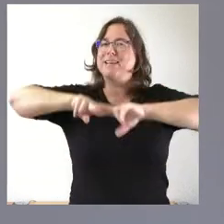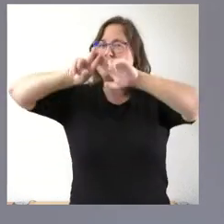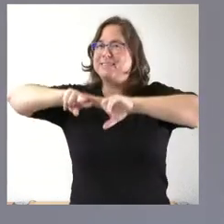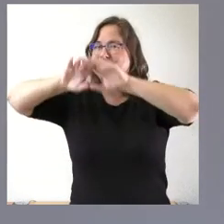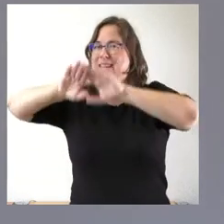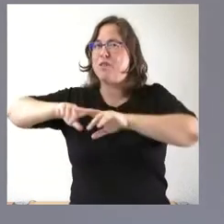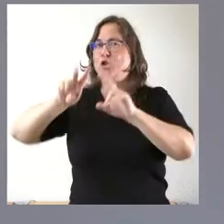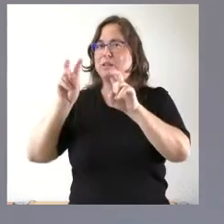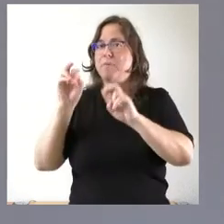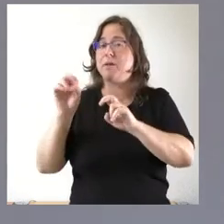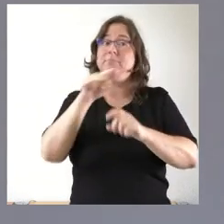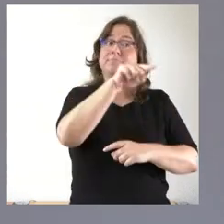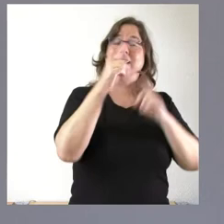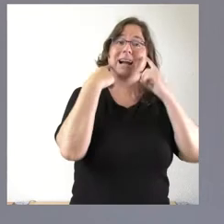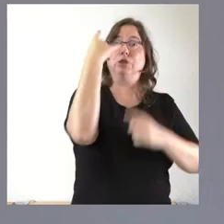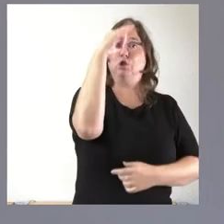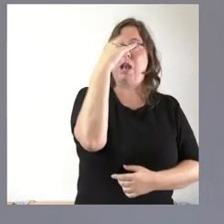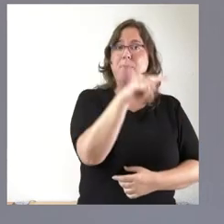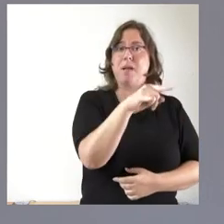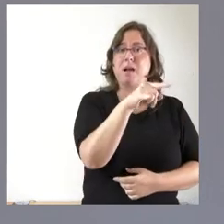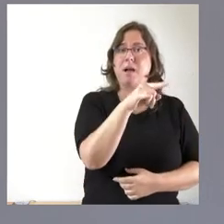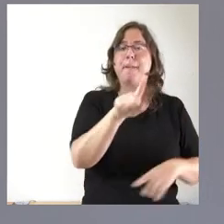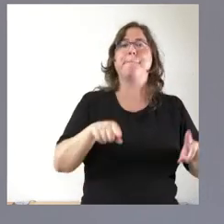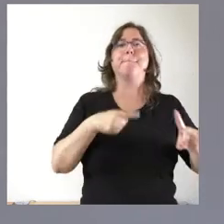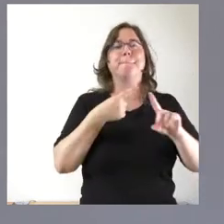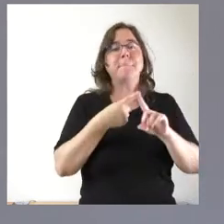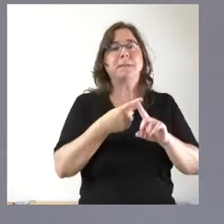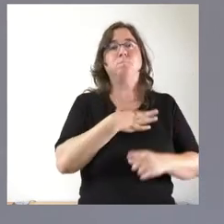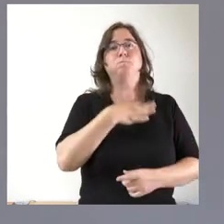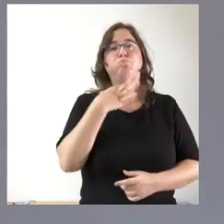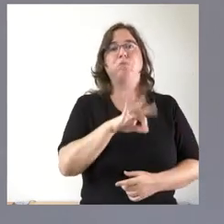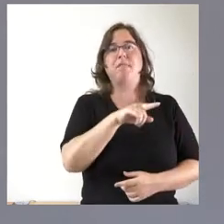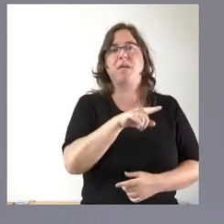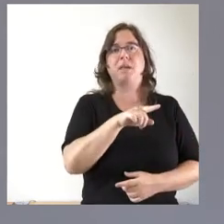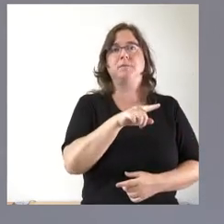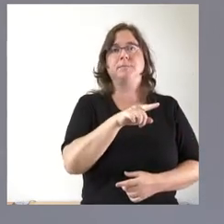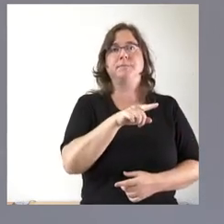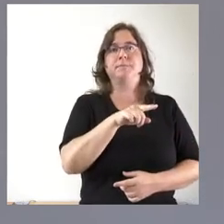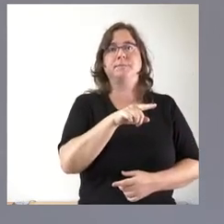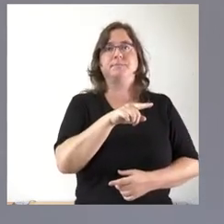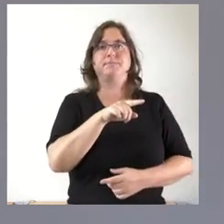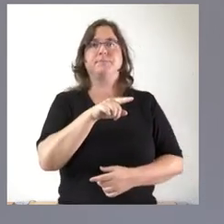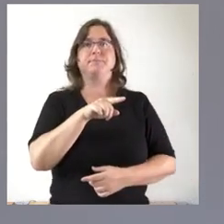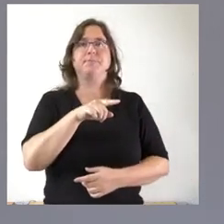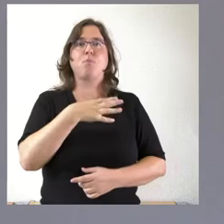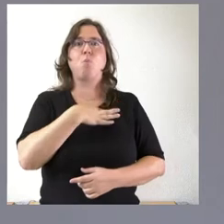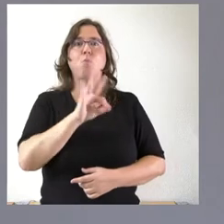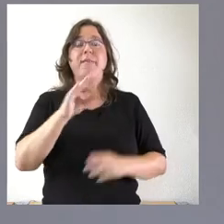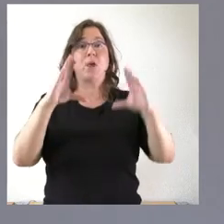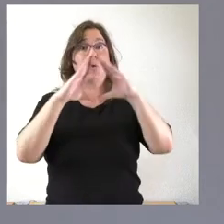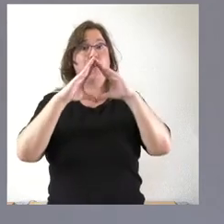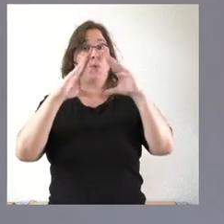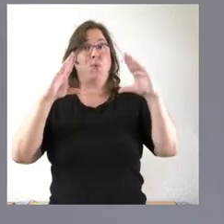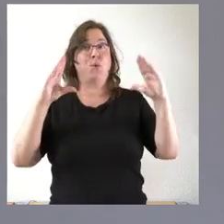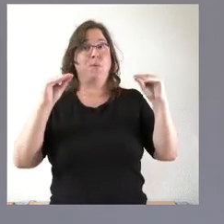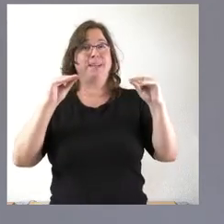Y en el caso de Salamanca, pues aparte de que quizás sea la bueno, pues la universidad, no solo la